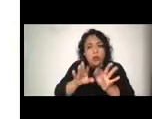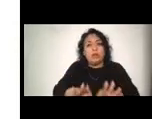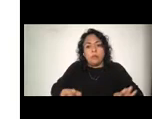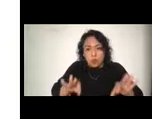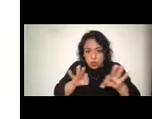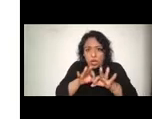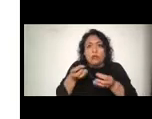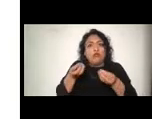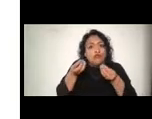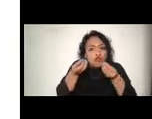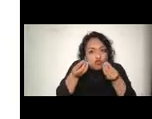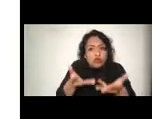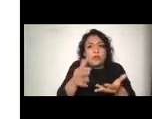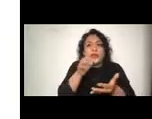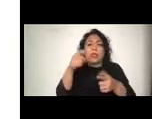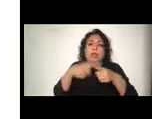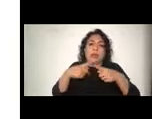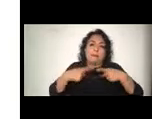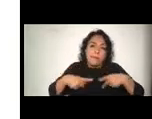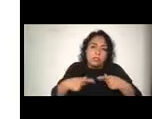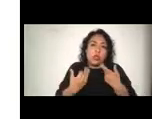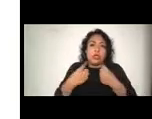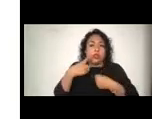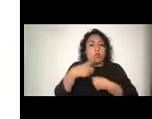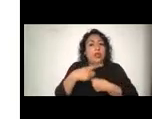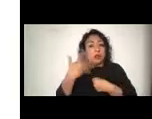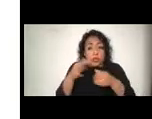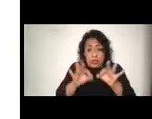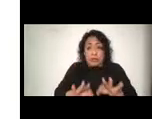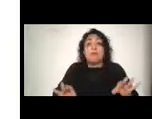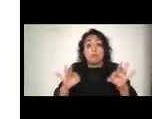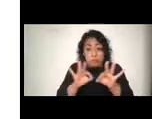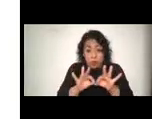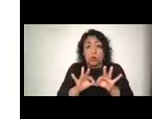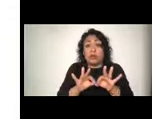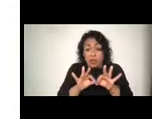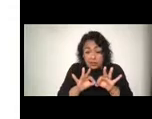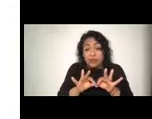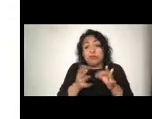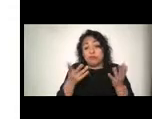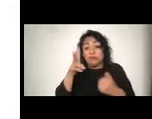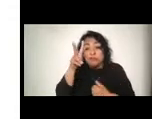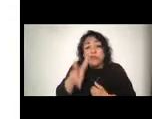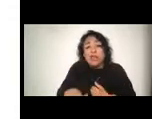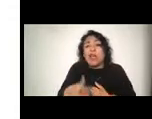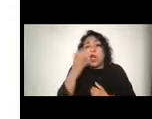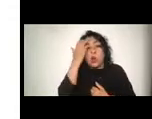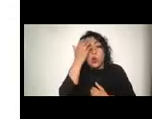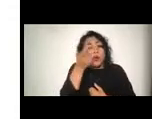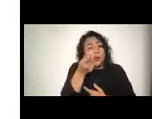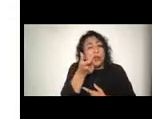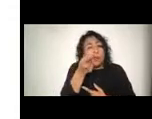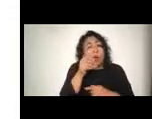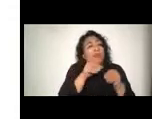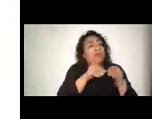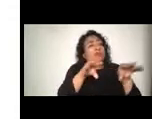un aporte a las personas y a la sociedad muy importante y en realidad es muy poco conocido. En los medios